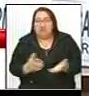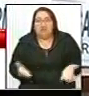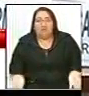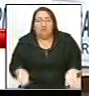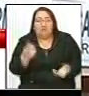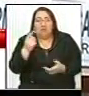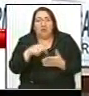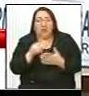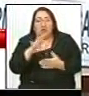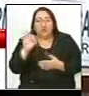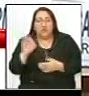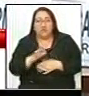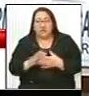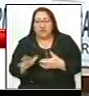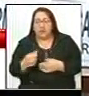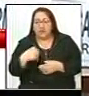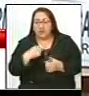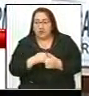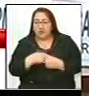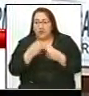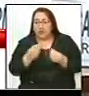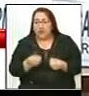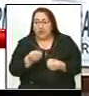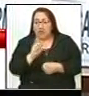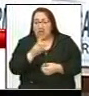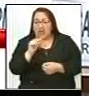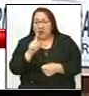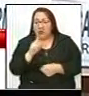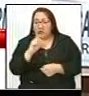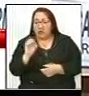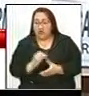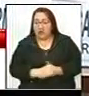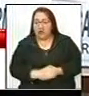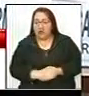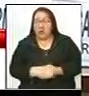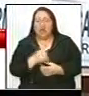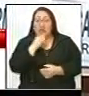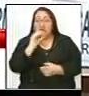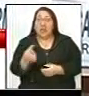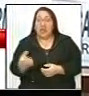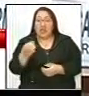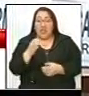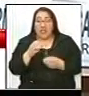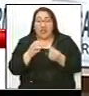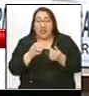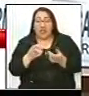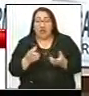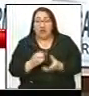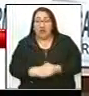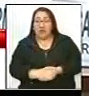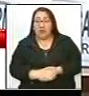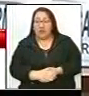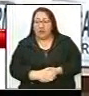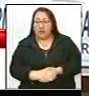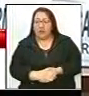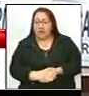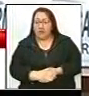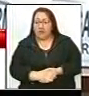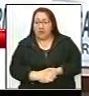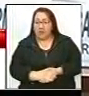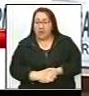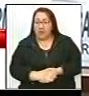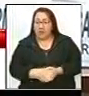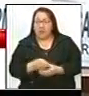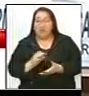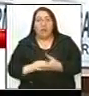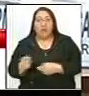el 1.5%, y estamos condicionados a Yaica por 1% de desembolso que nos va a dar de dinero. Entonces, quizás termine siendo más